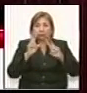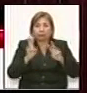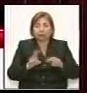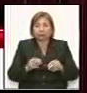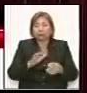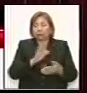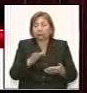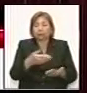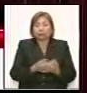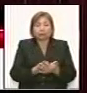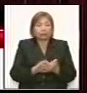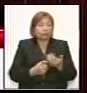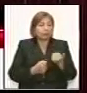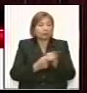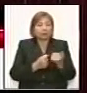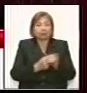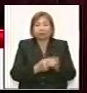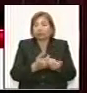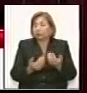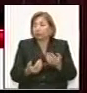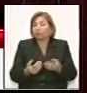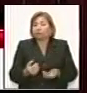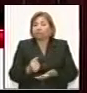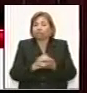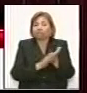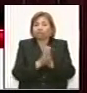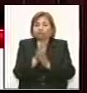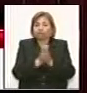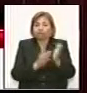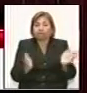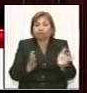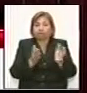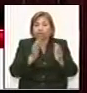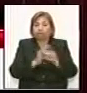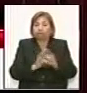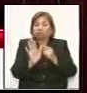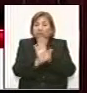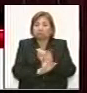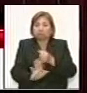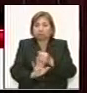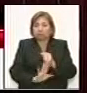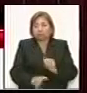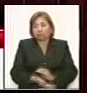y todos apoyamos y alentamos y protegemos y